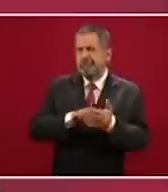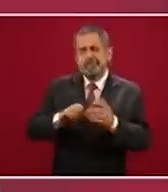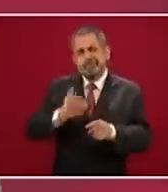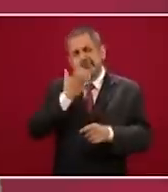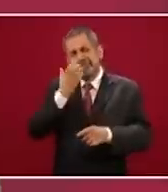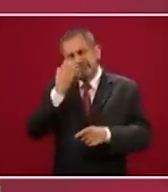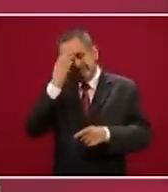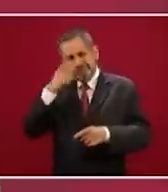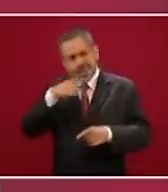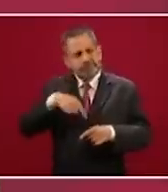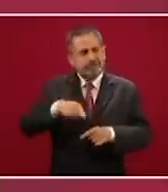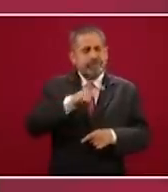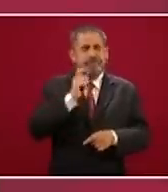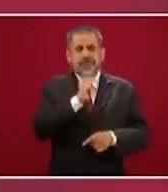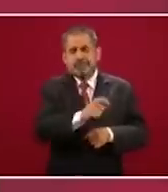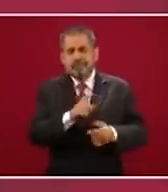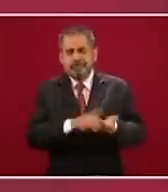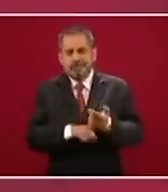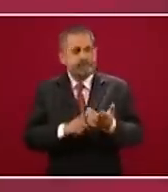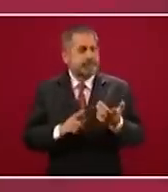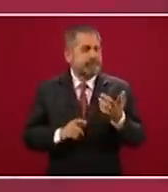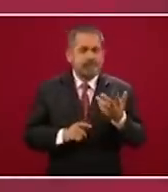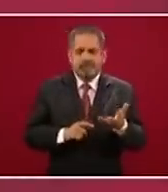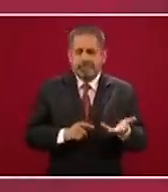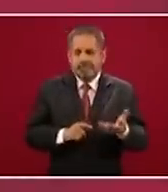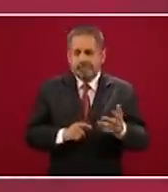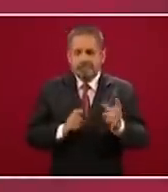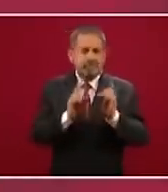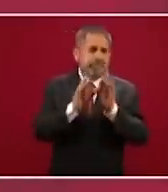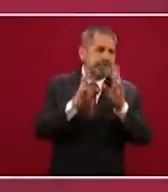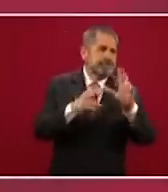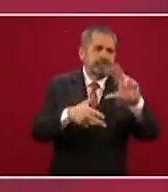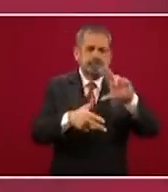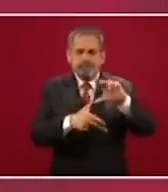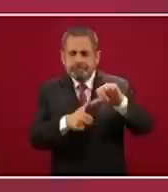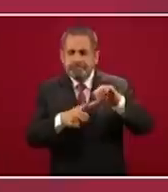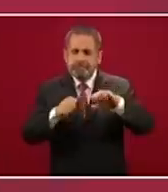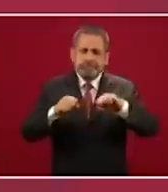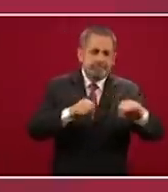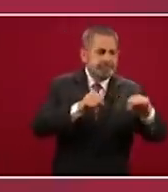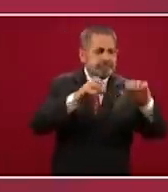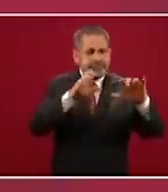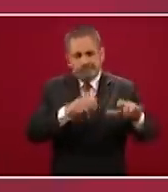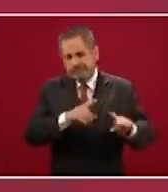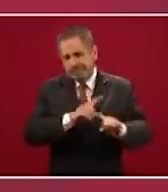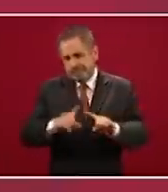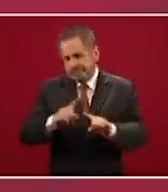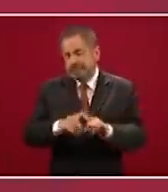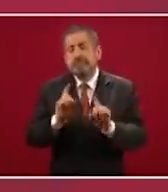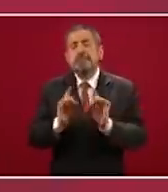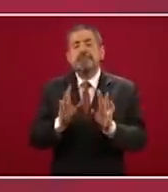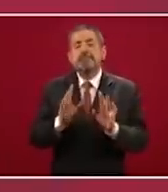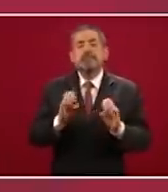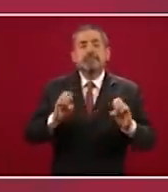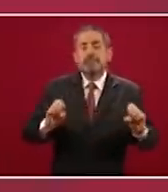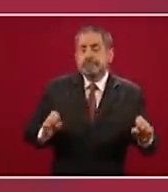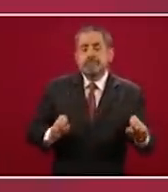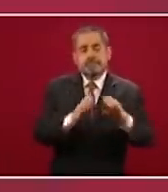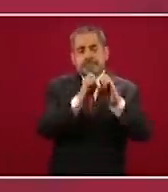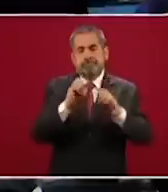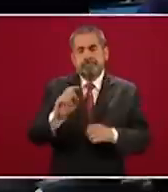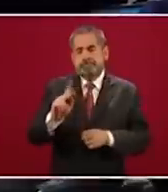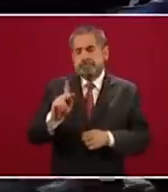típicamente se reconocen aquellas relacionadas con desastres naturales o causadas por el humano, que son la materia típica